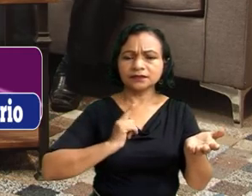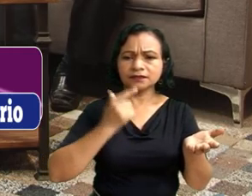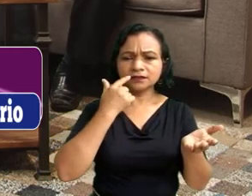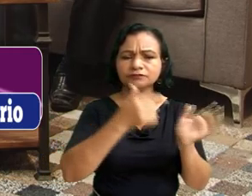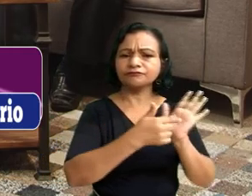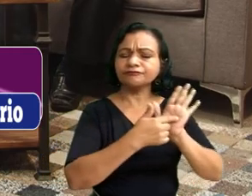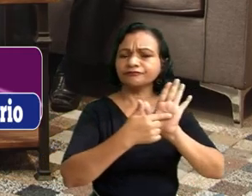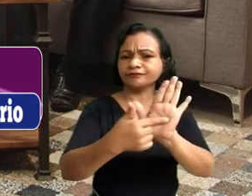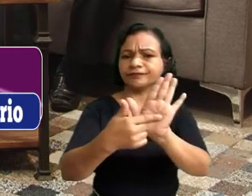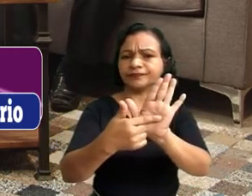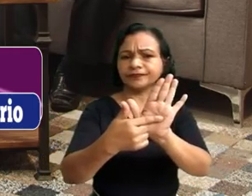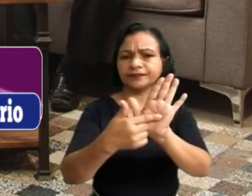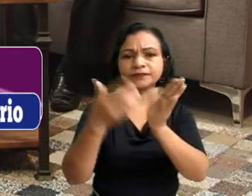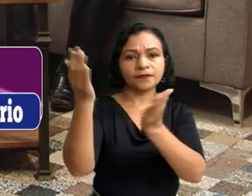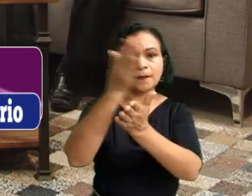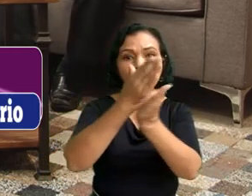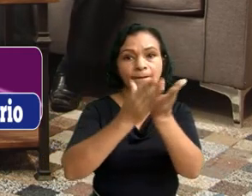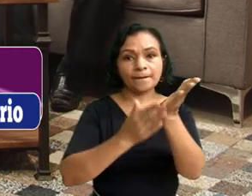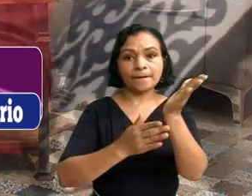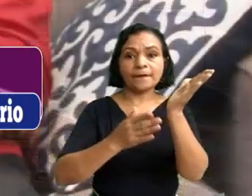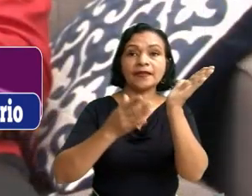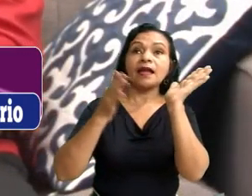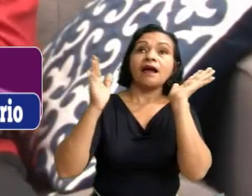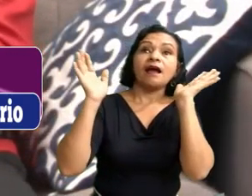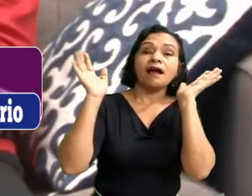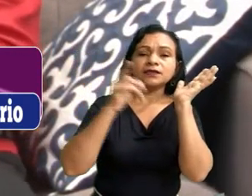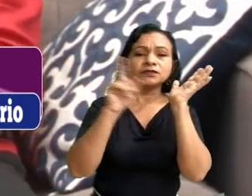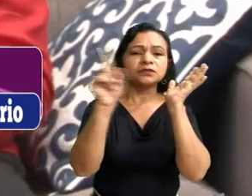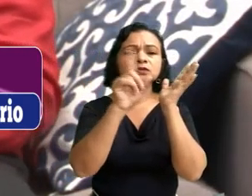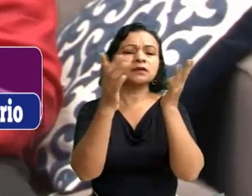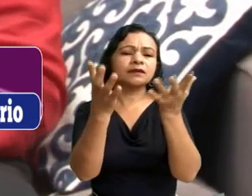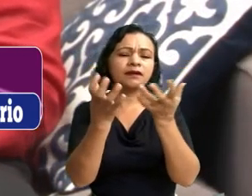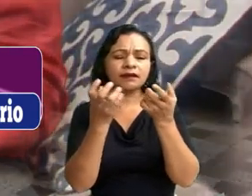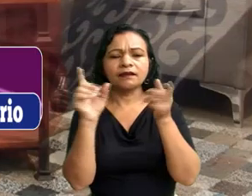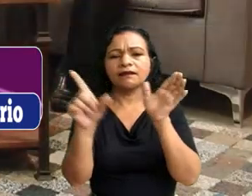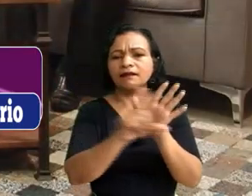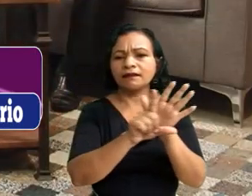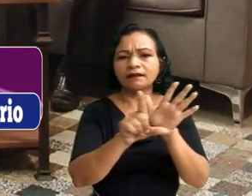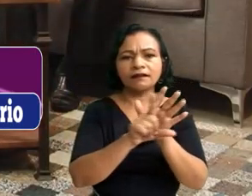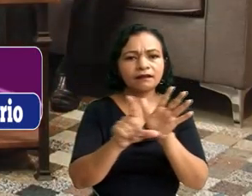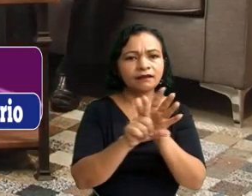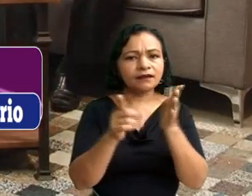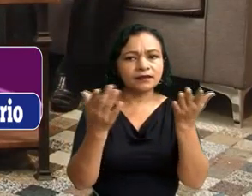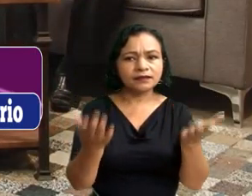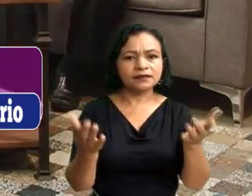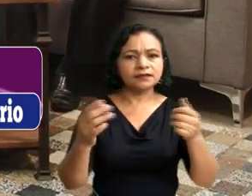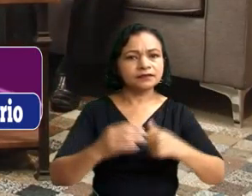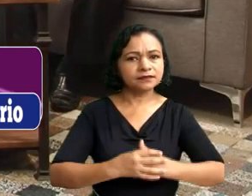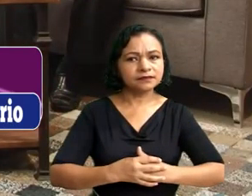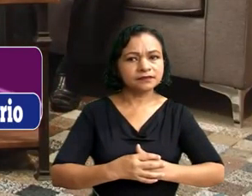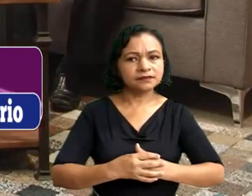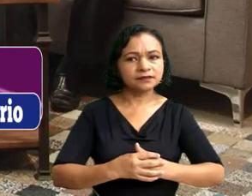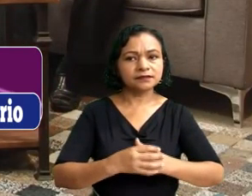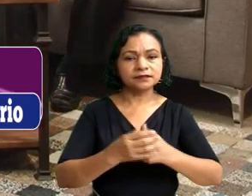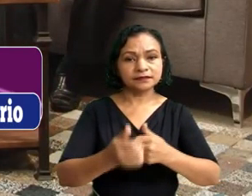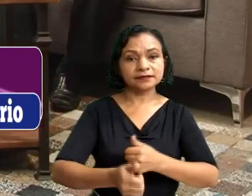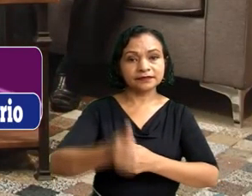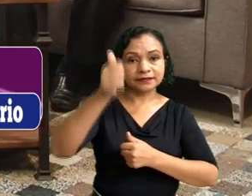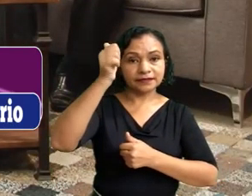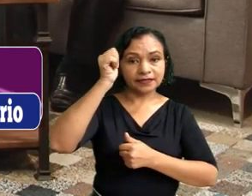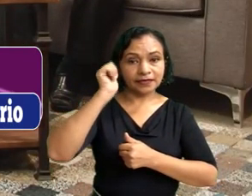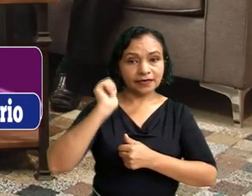porque hay algunos que están pegando gritos que no quieren la ley de amnistía este es el comunicado de ayer